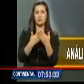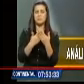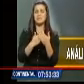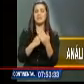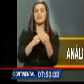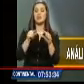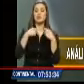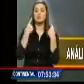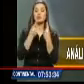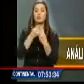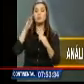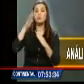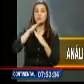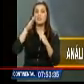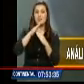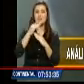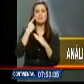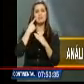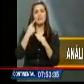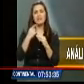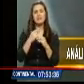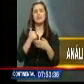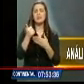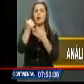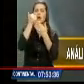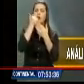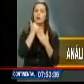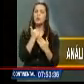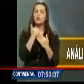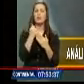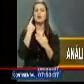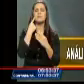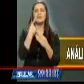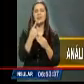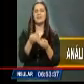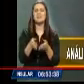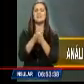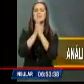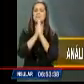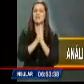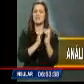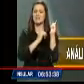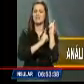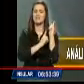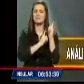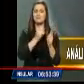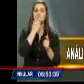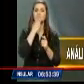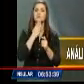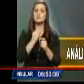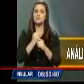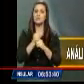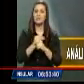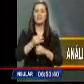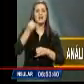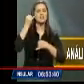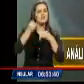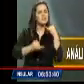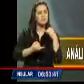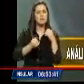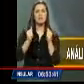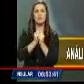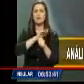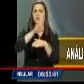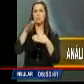paz a que presionan al ejército asesino de Israel, a que se ponen fin